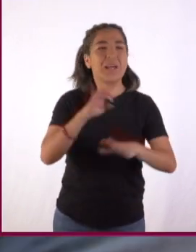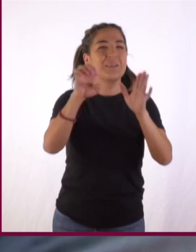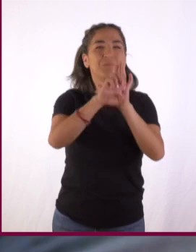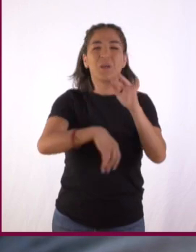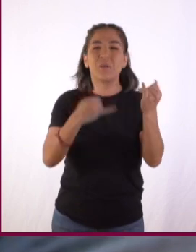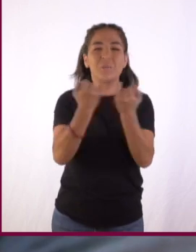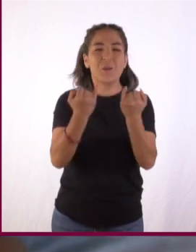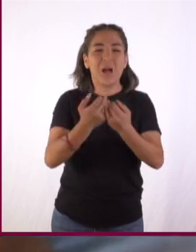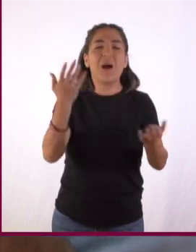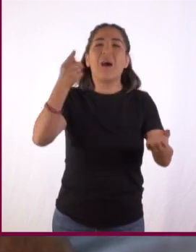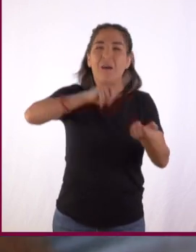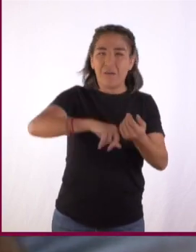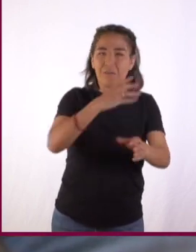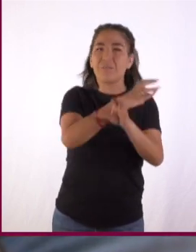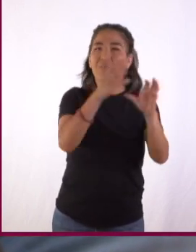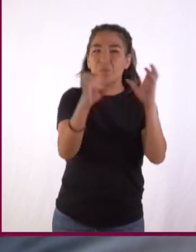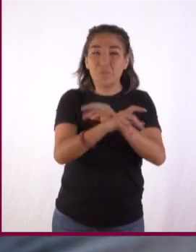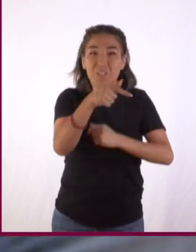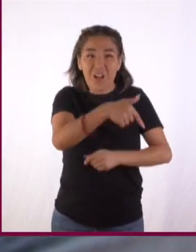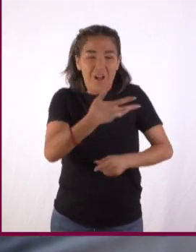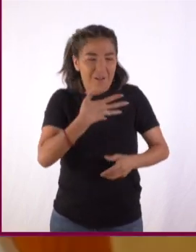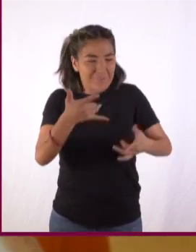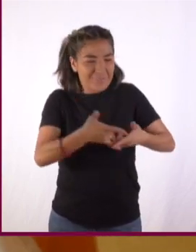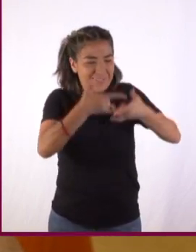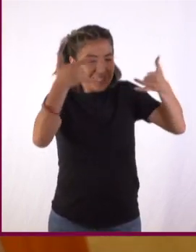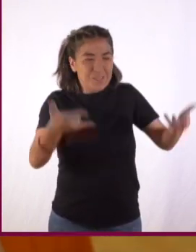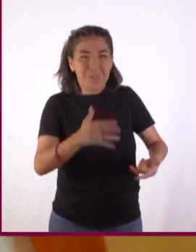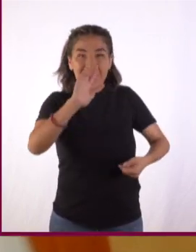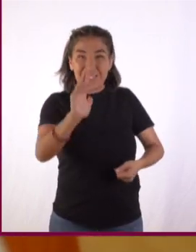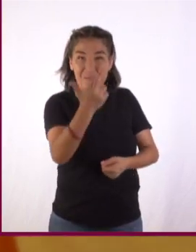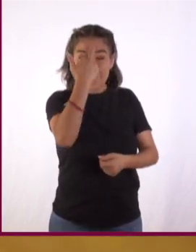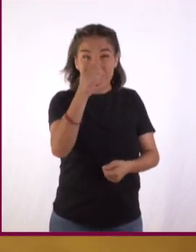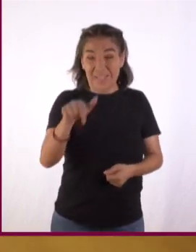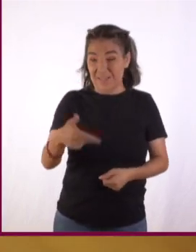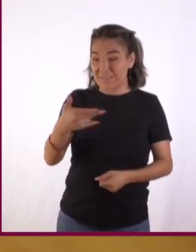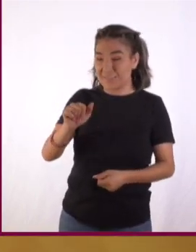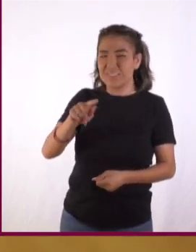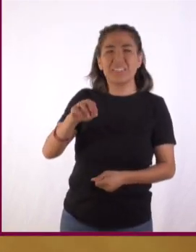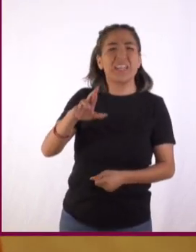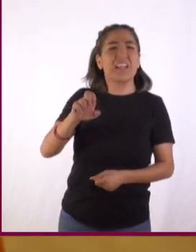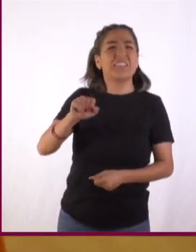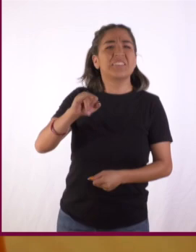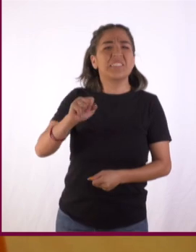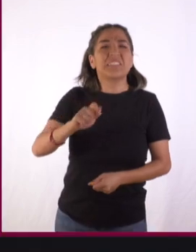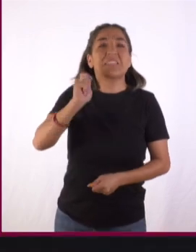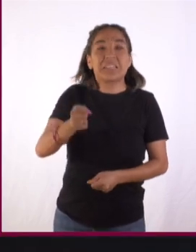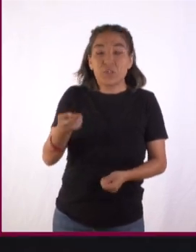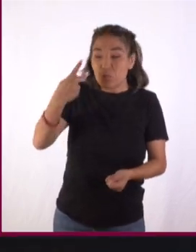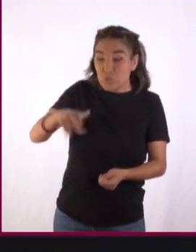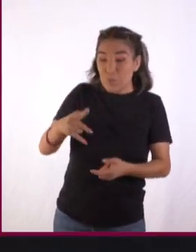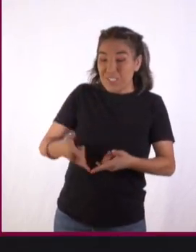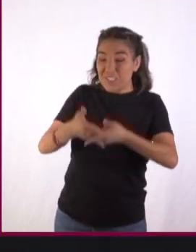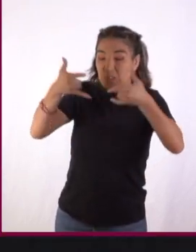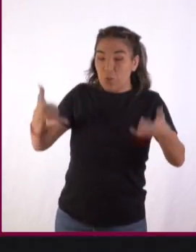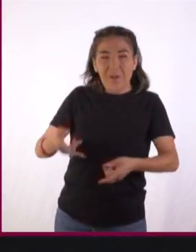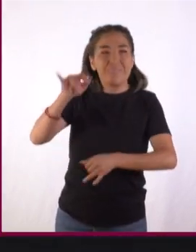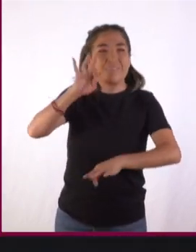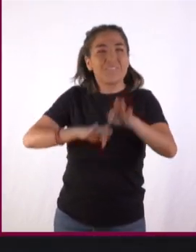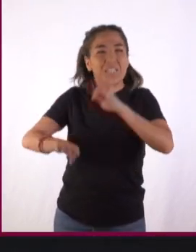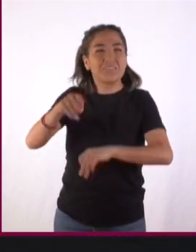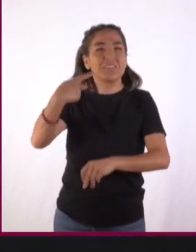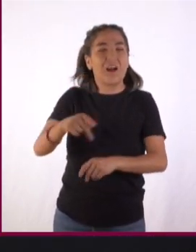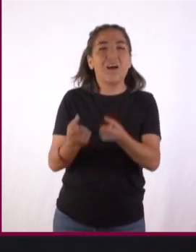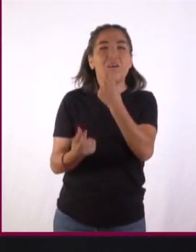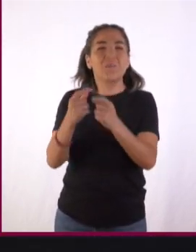cambiado. Algo así como que hay objetos que tienen historia. En concreto, la histéresis hace referencia a la historia física